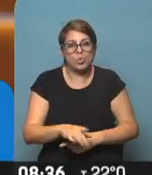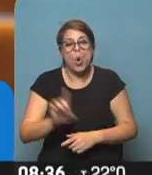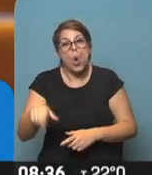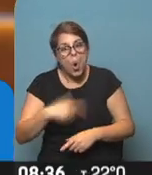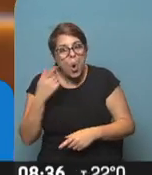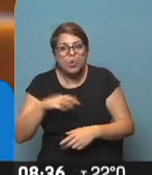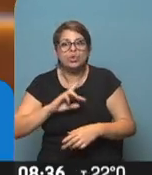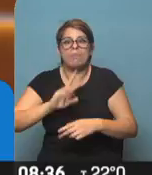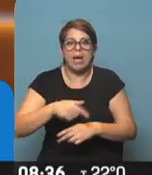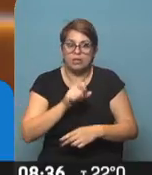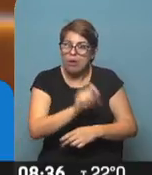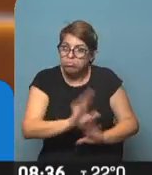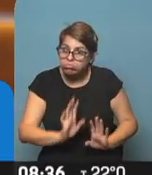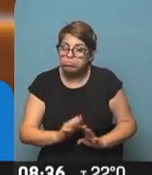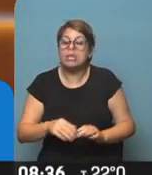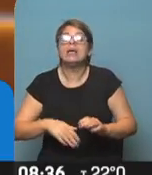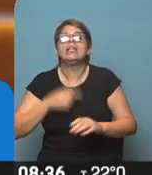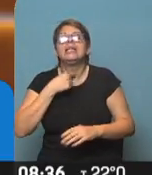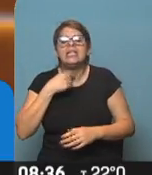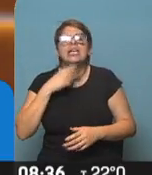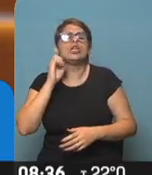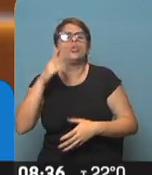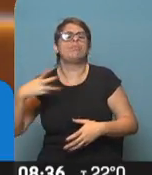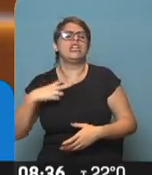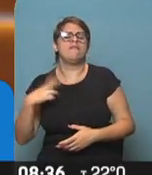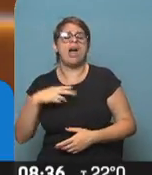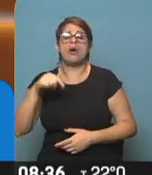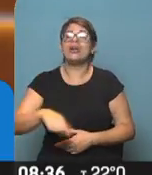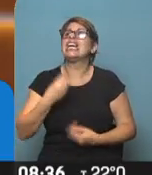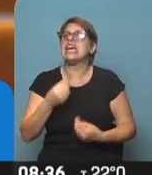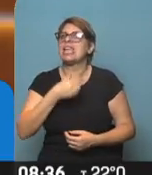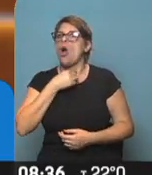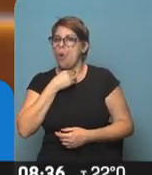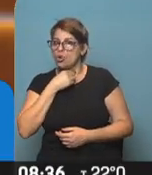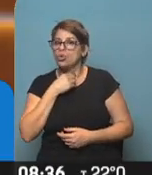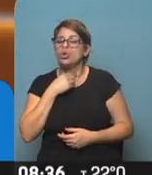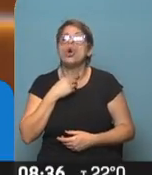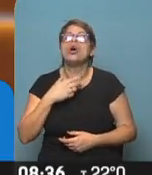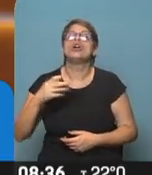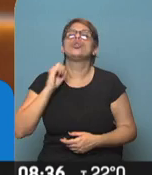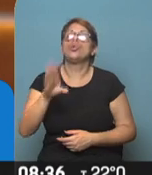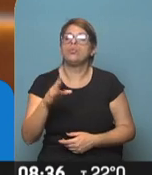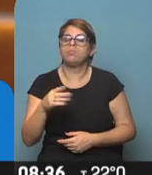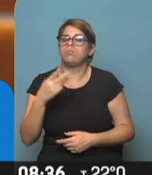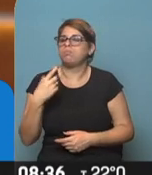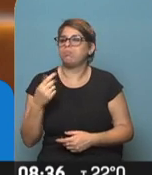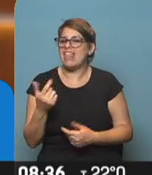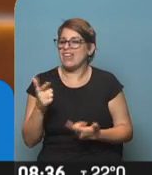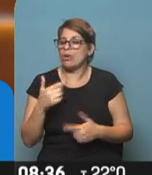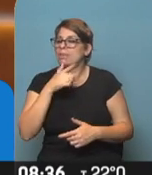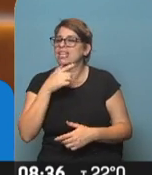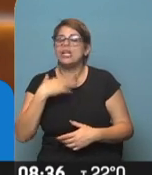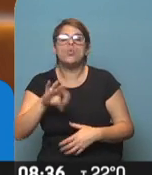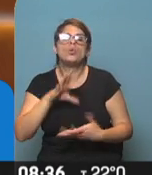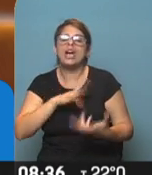otro de los grandes pasos que dieron hacia la petición porque lo que están haciendo es ahorcando y ahogando financieramente a los clubes para que pareciera que la única salida